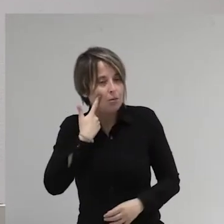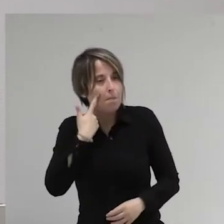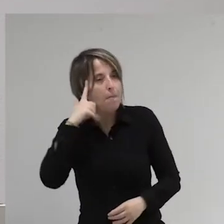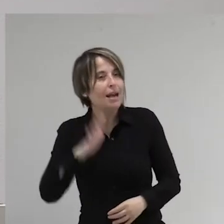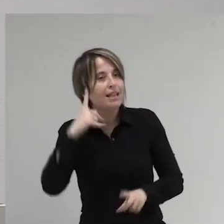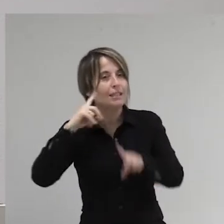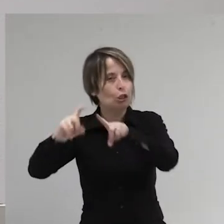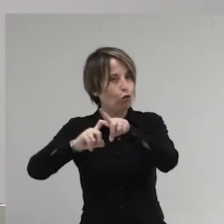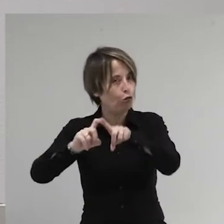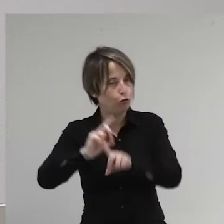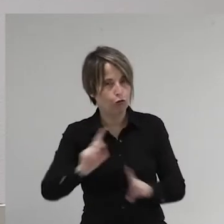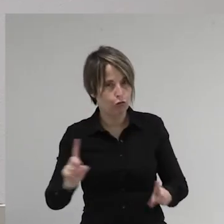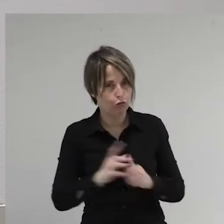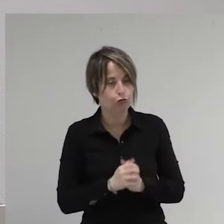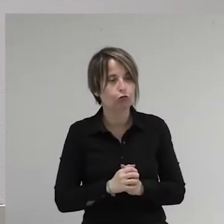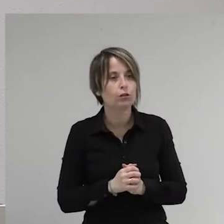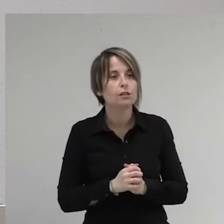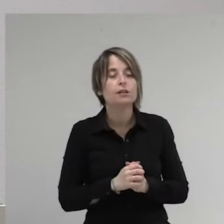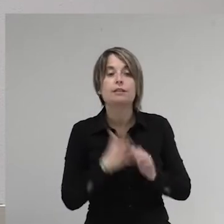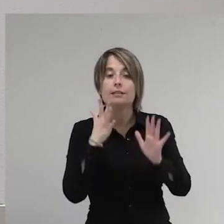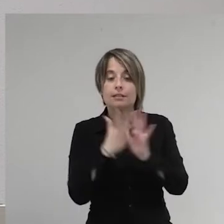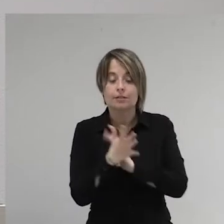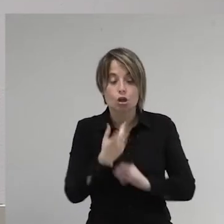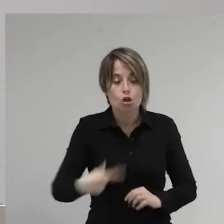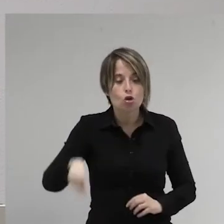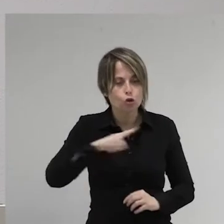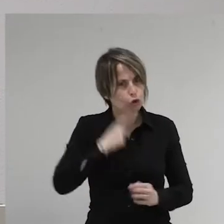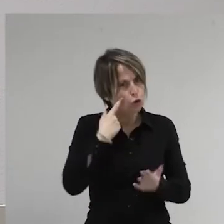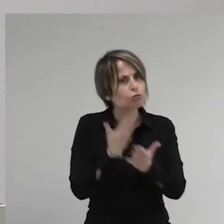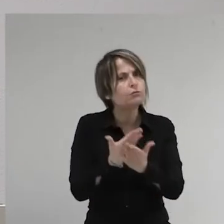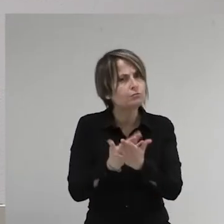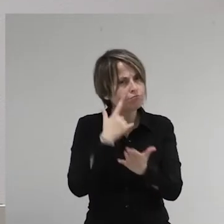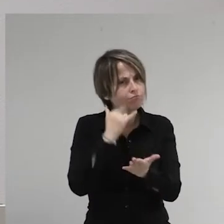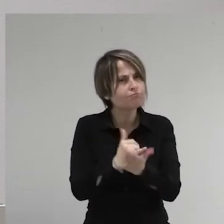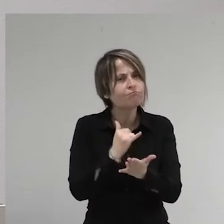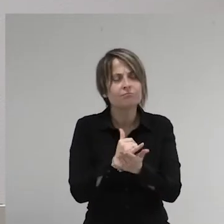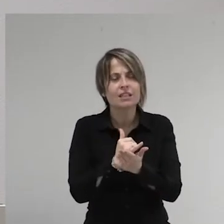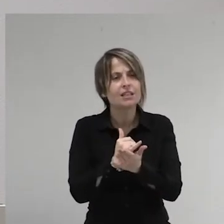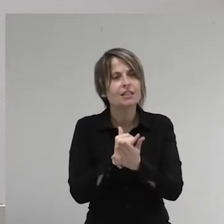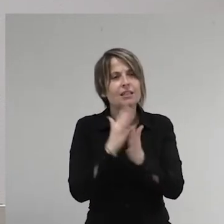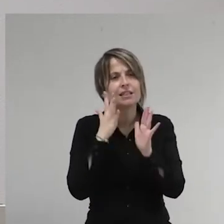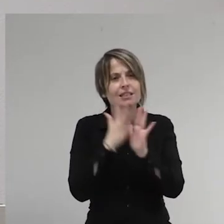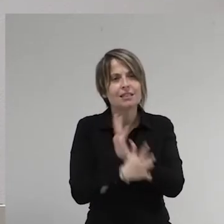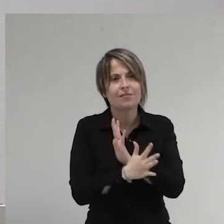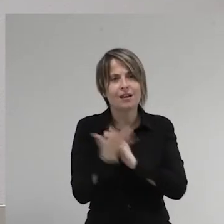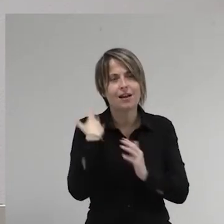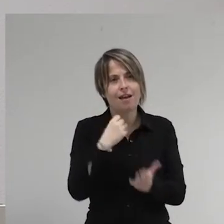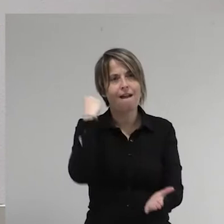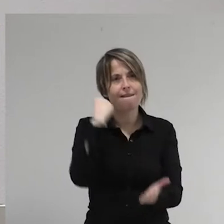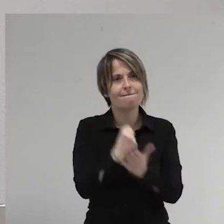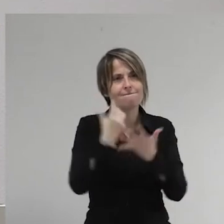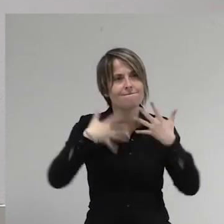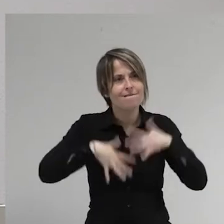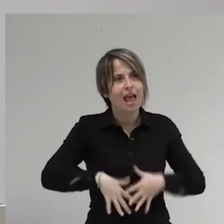psicológica. Es, nosotros lo hemos visto, una disposición inscrita en un